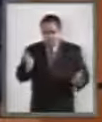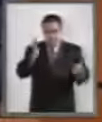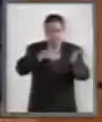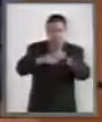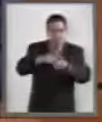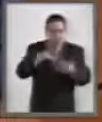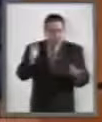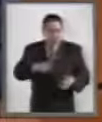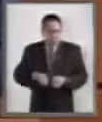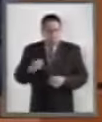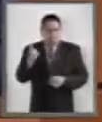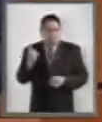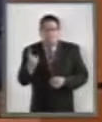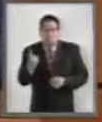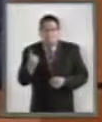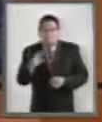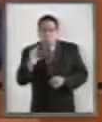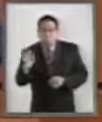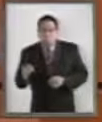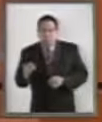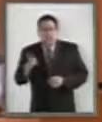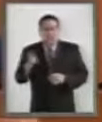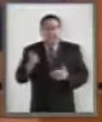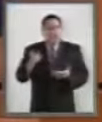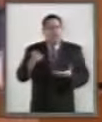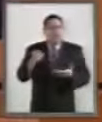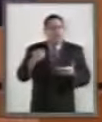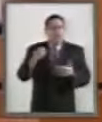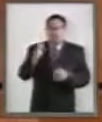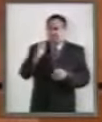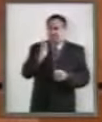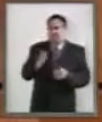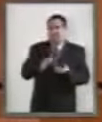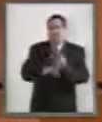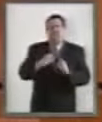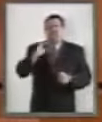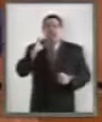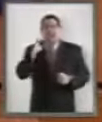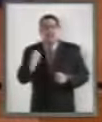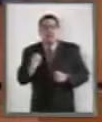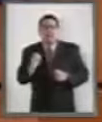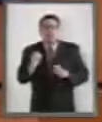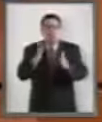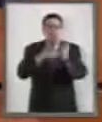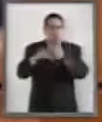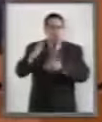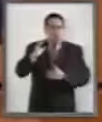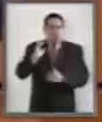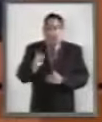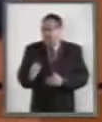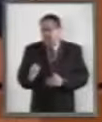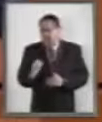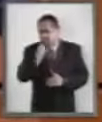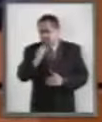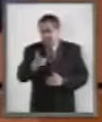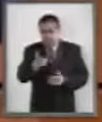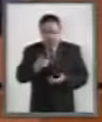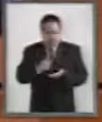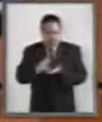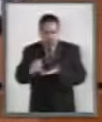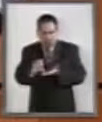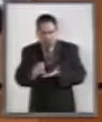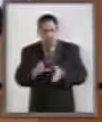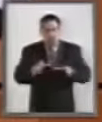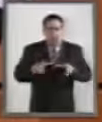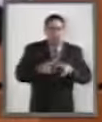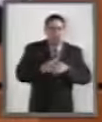de 1% es lo que provoca un cero crecimiento, una distribución de la riqueza absolutamente